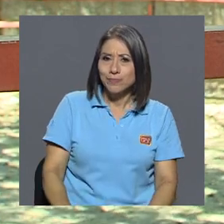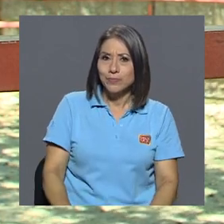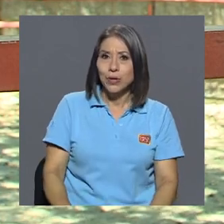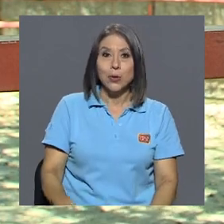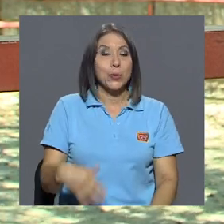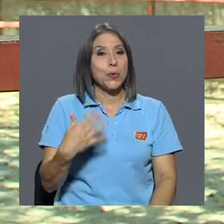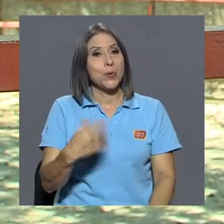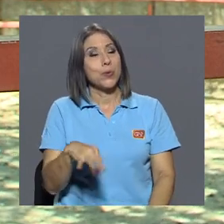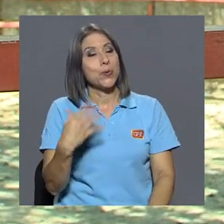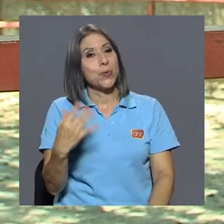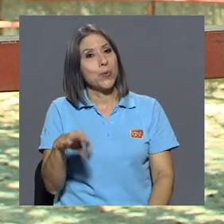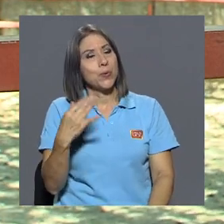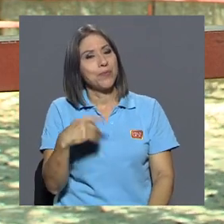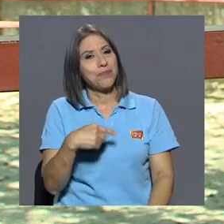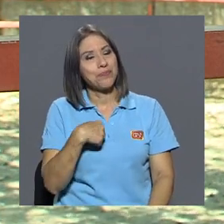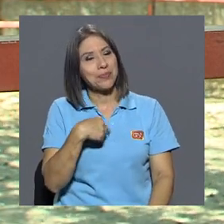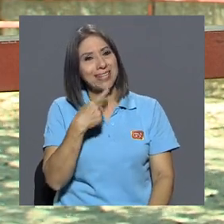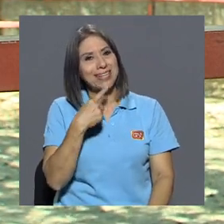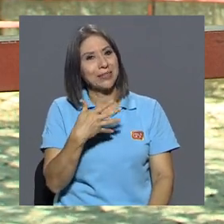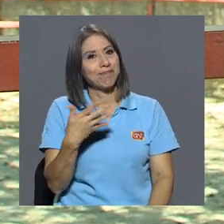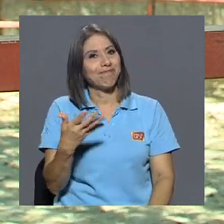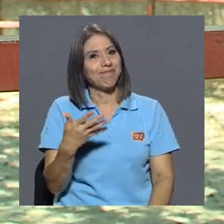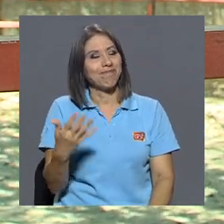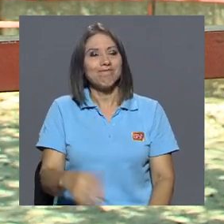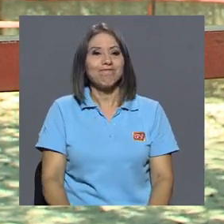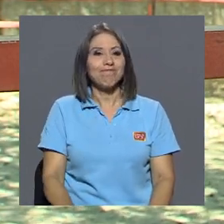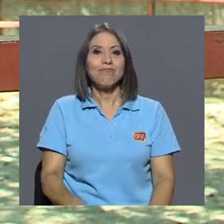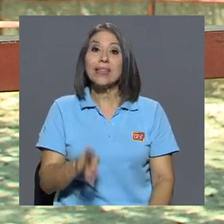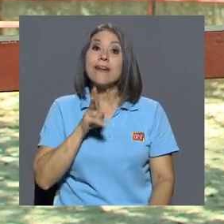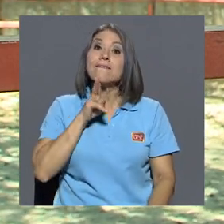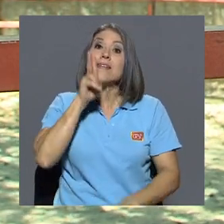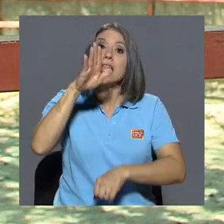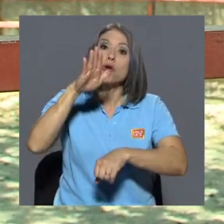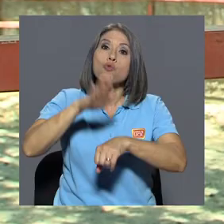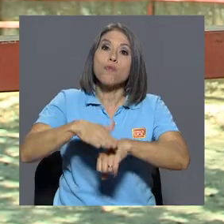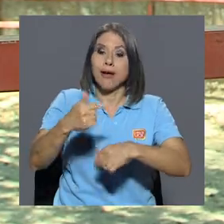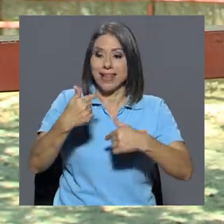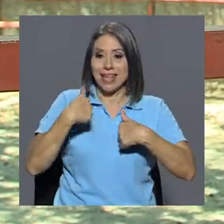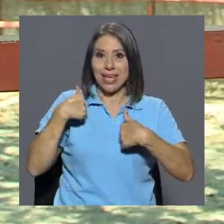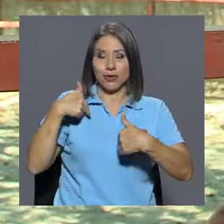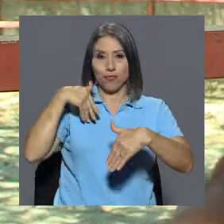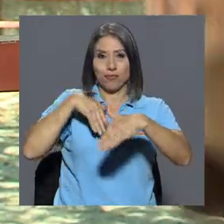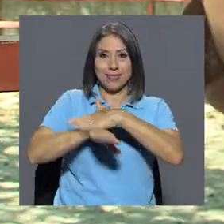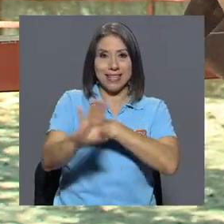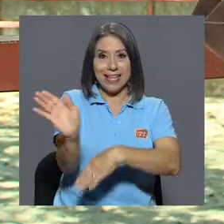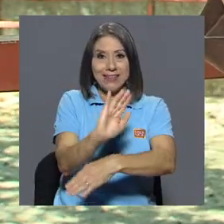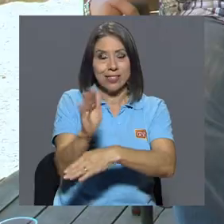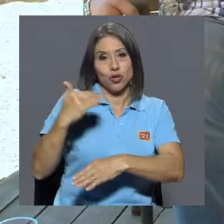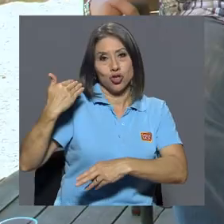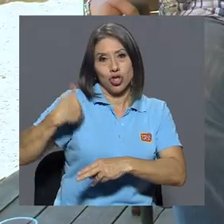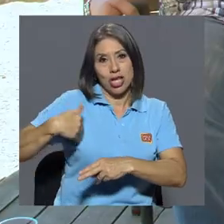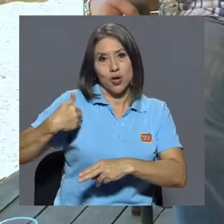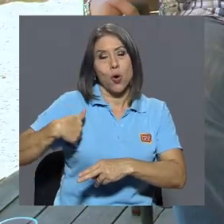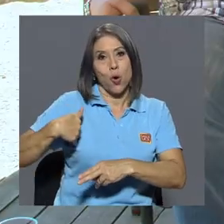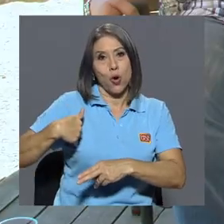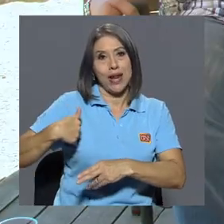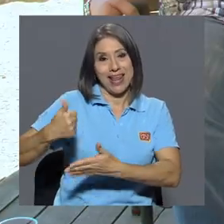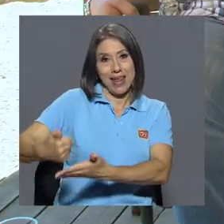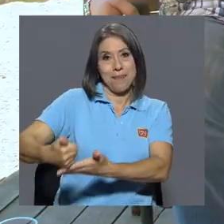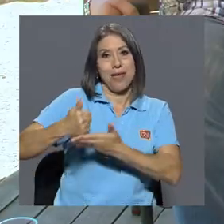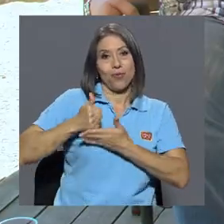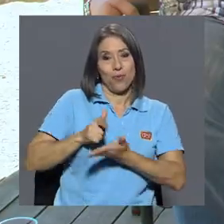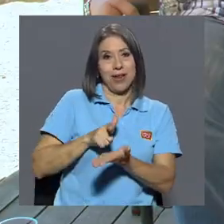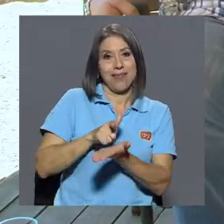¿Qué le digo? El verdadero culpable de que yo llegue a la televisión fue el señor que me ayudó en